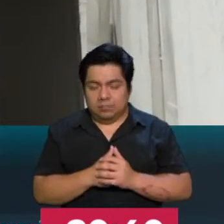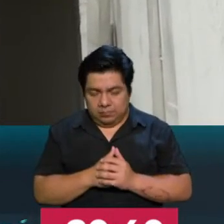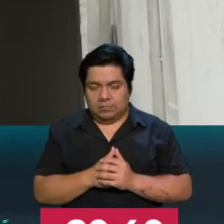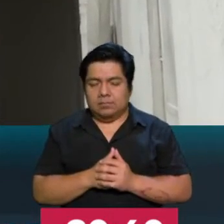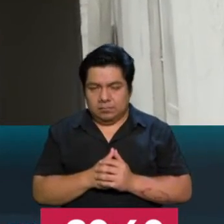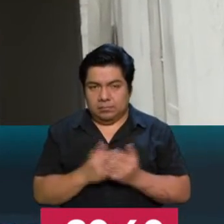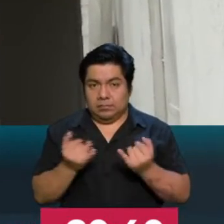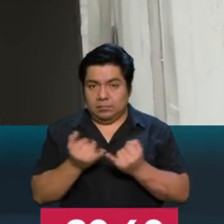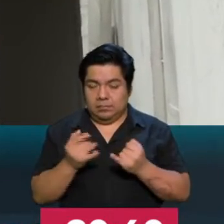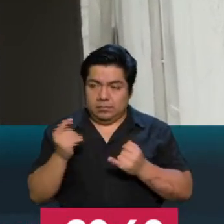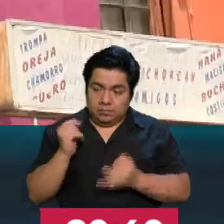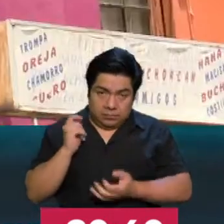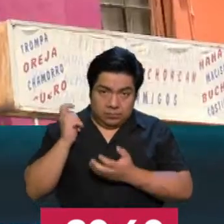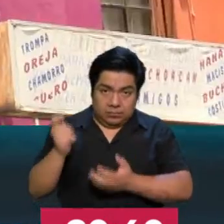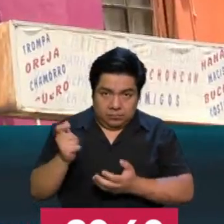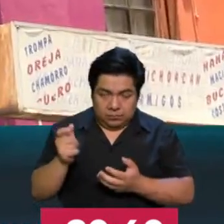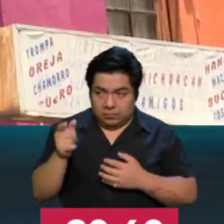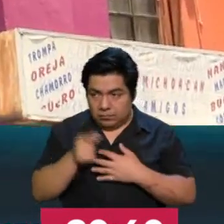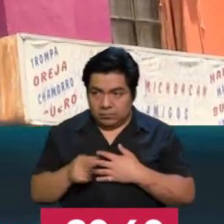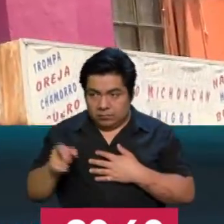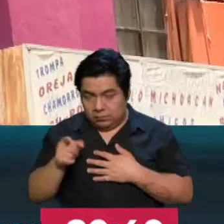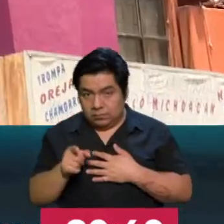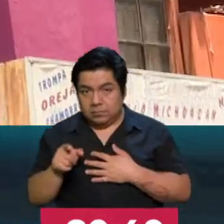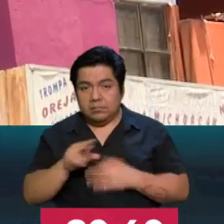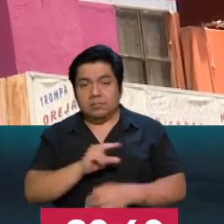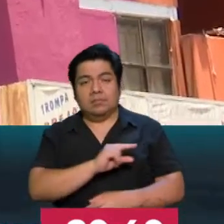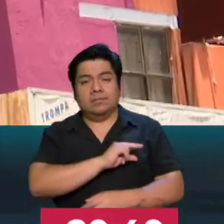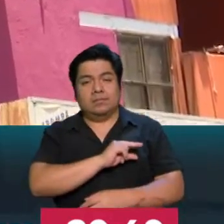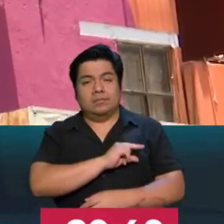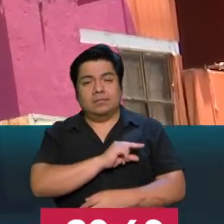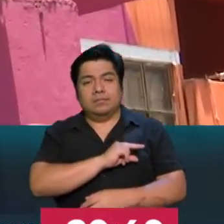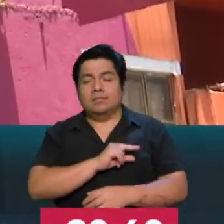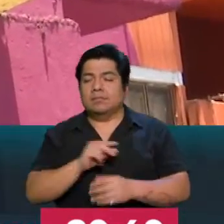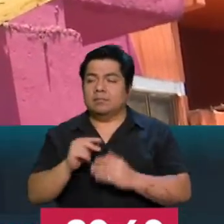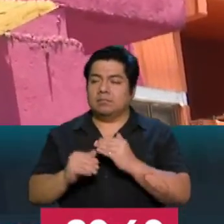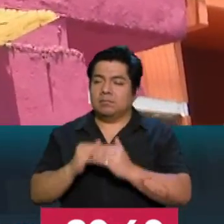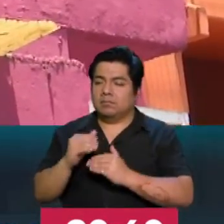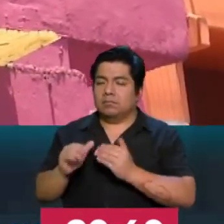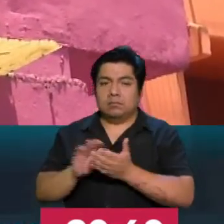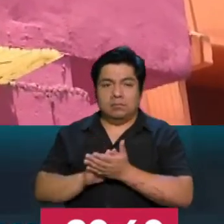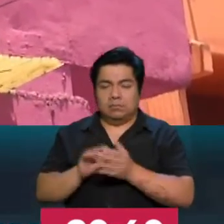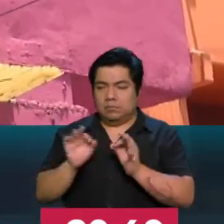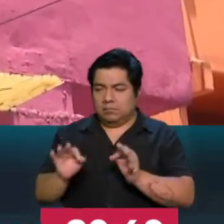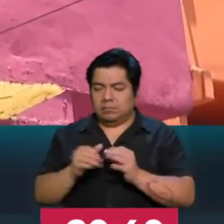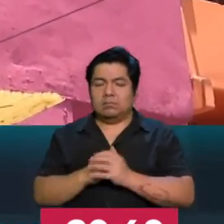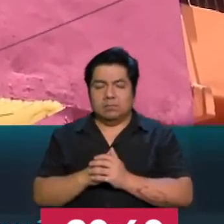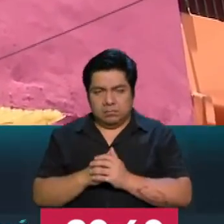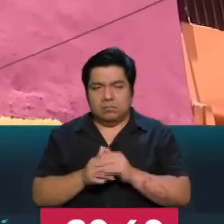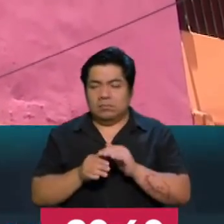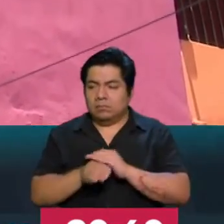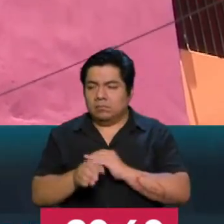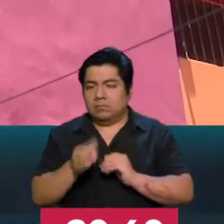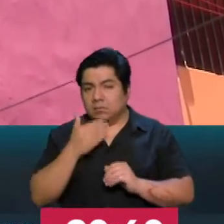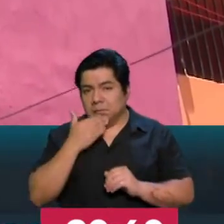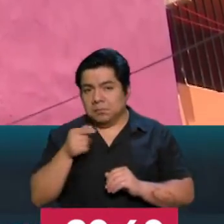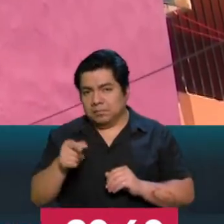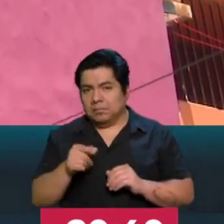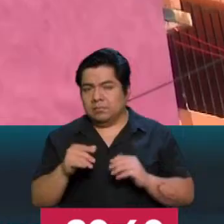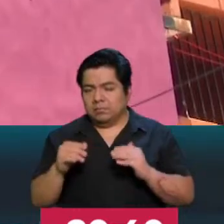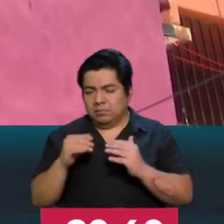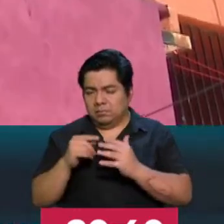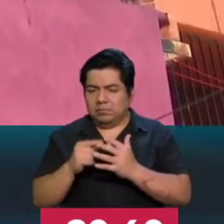inversión pública, las que produzca el sector privado, que sean viviendas asequibles en el marco de lo que la ley establece el